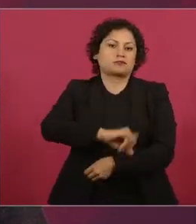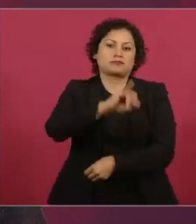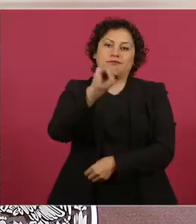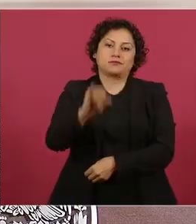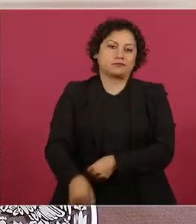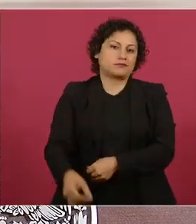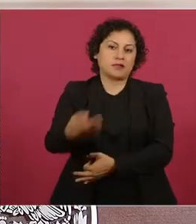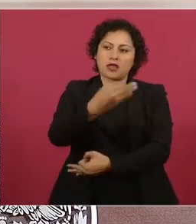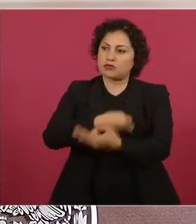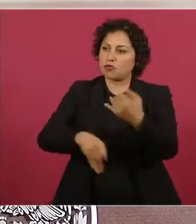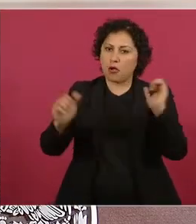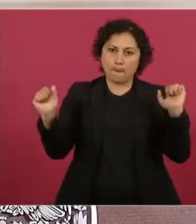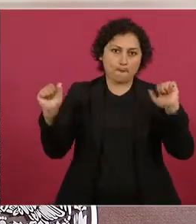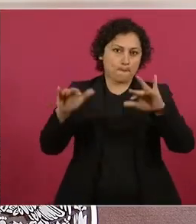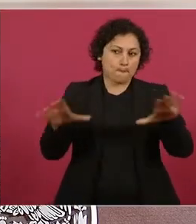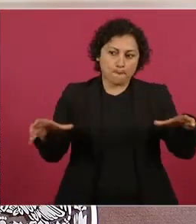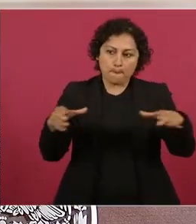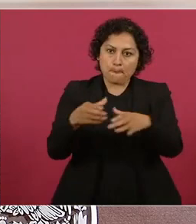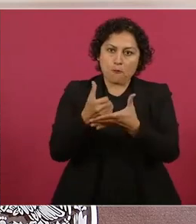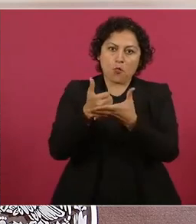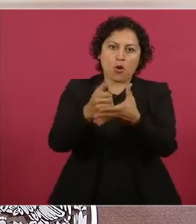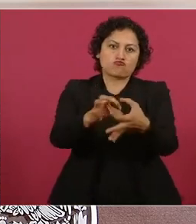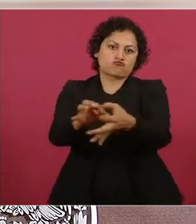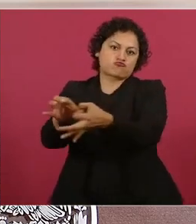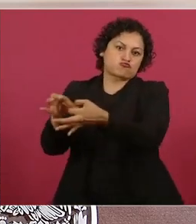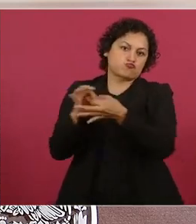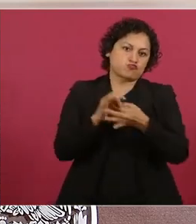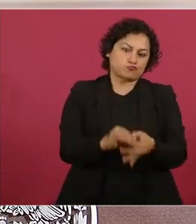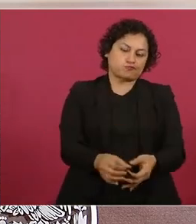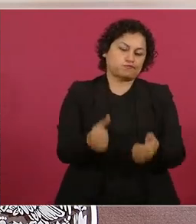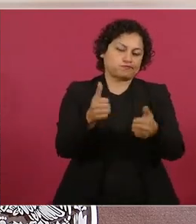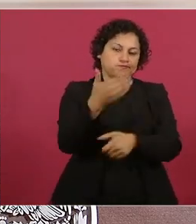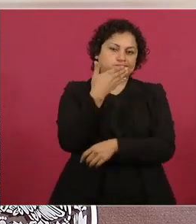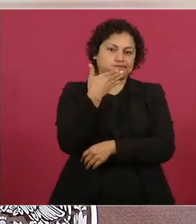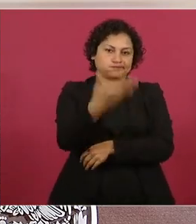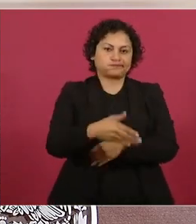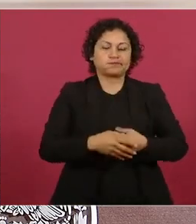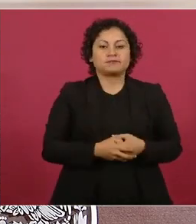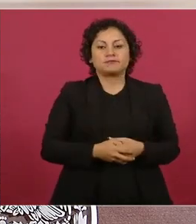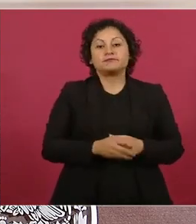estamos haciendo, pero hemos puesto atención, como les digo,